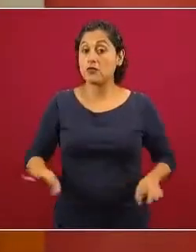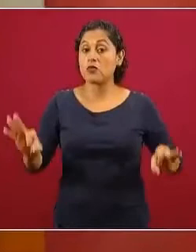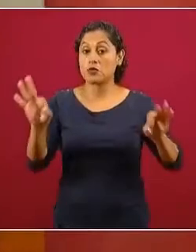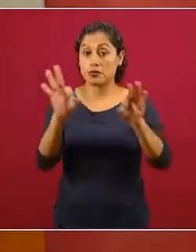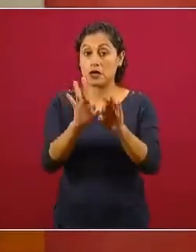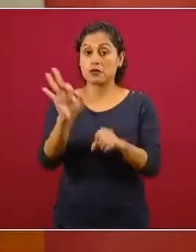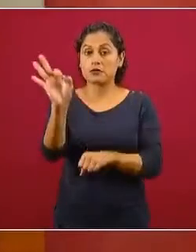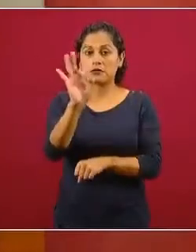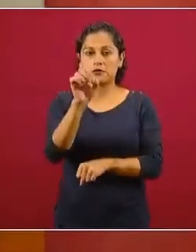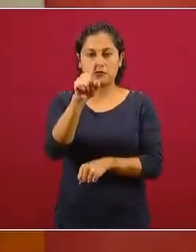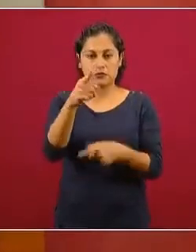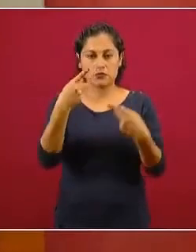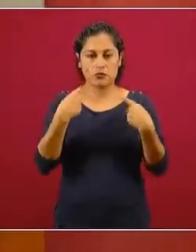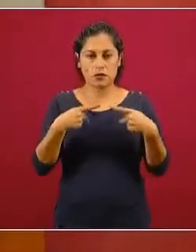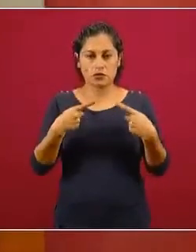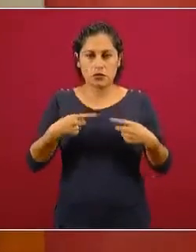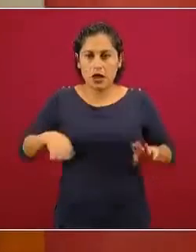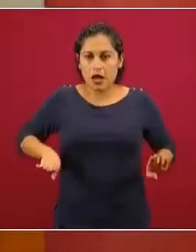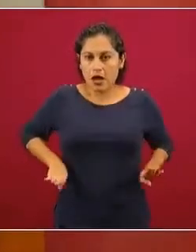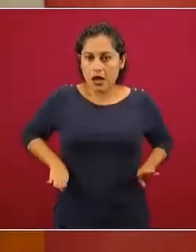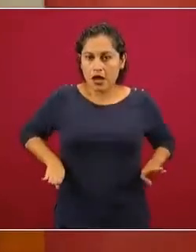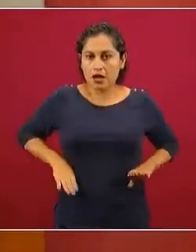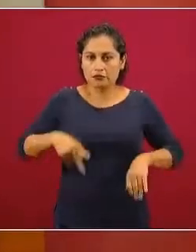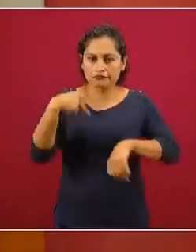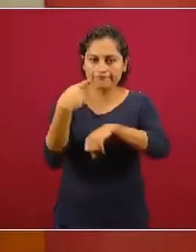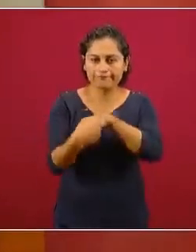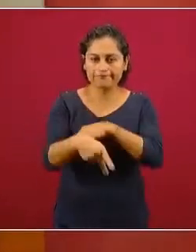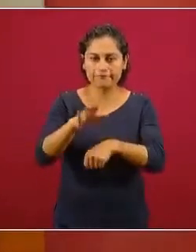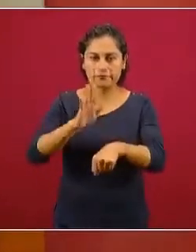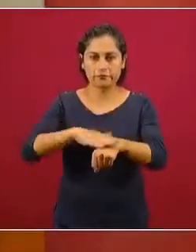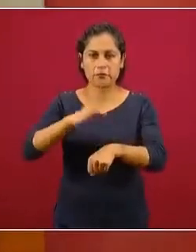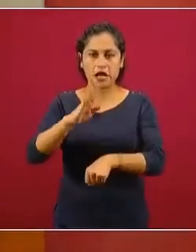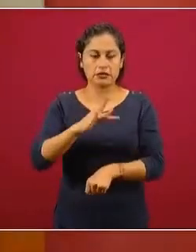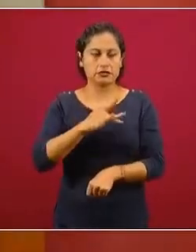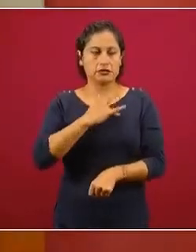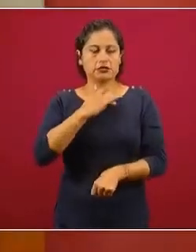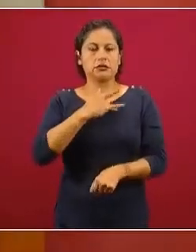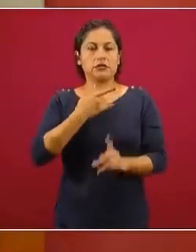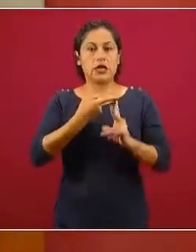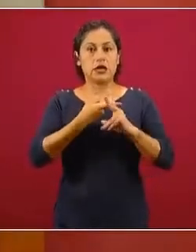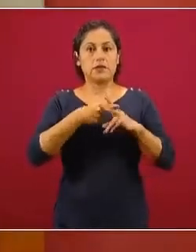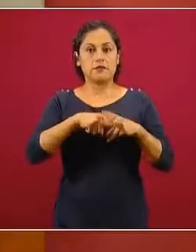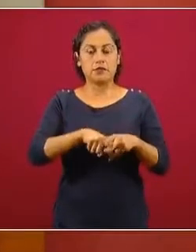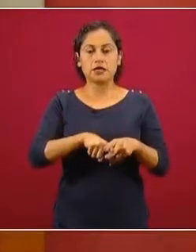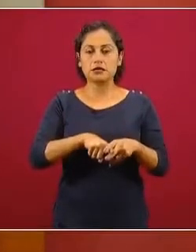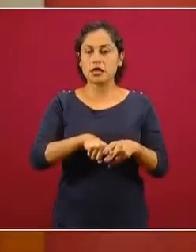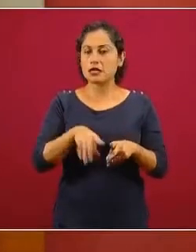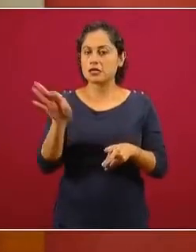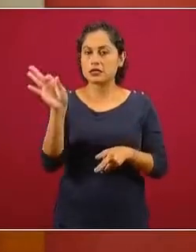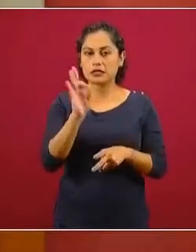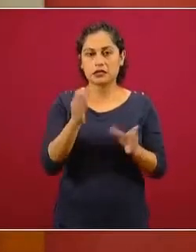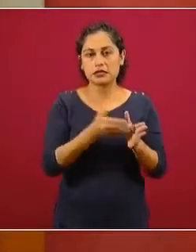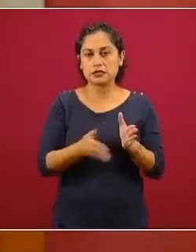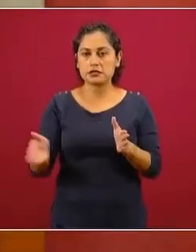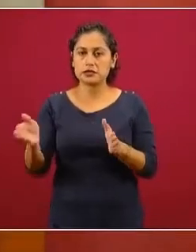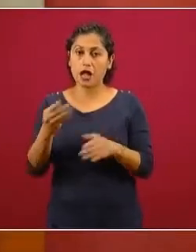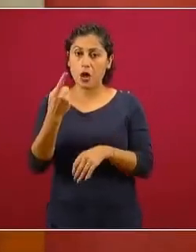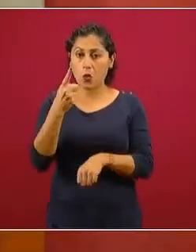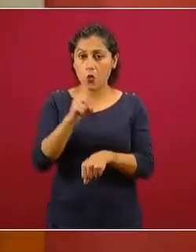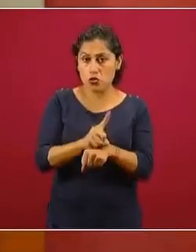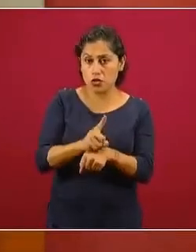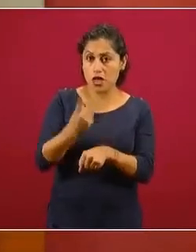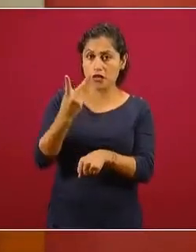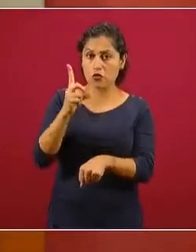precisamente tenemos mayor riesgo de que esos signos y síntomas iniciales en el transcurso de las siguientes 24, 48